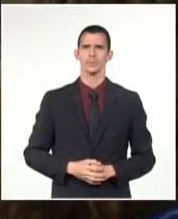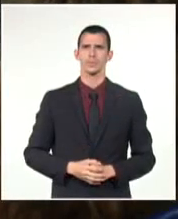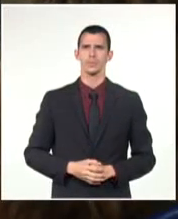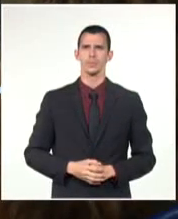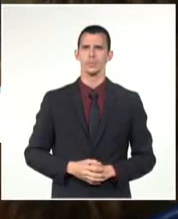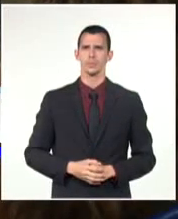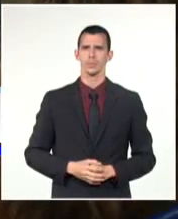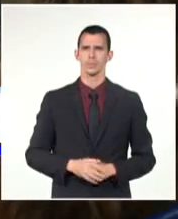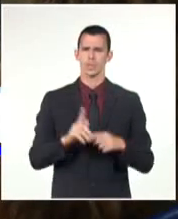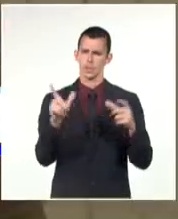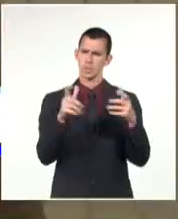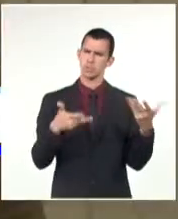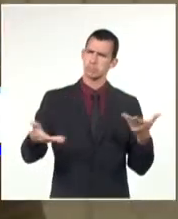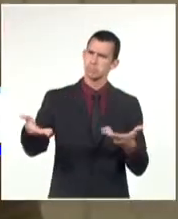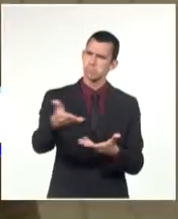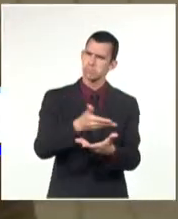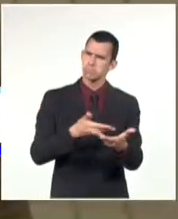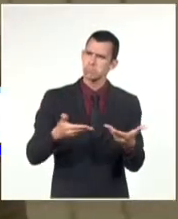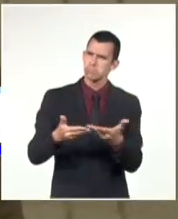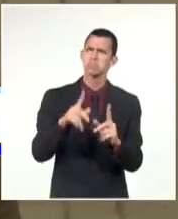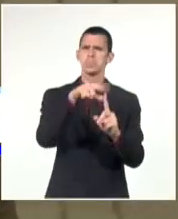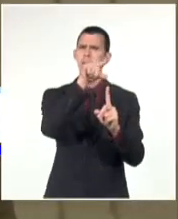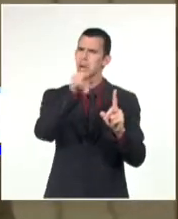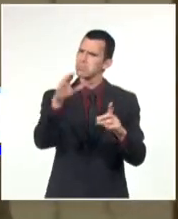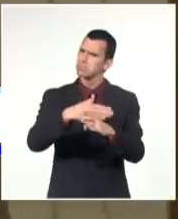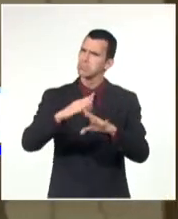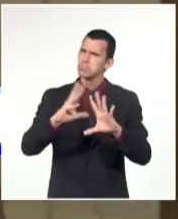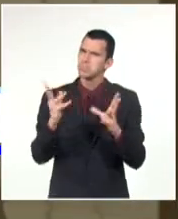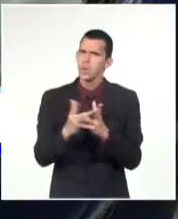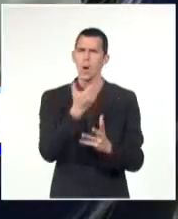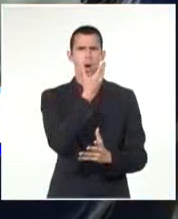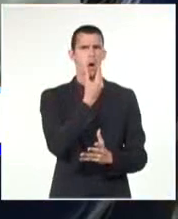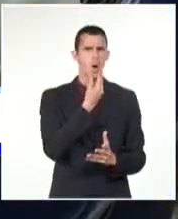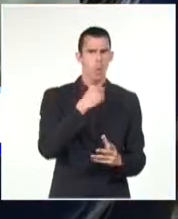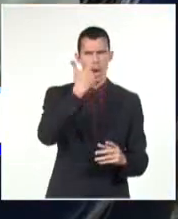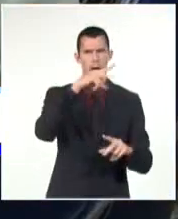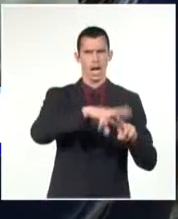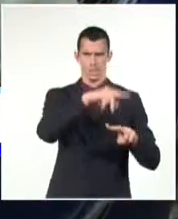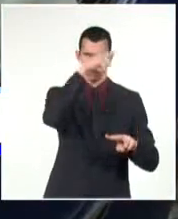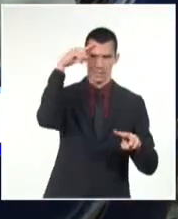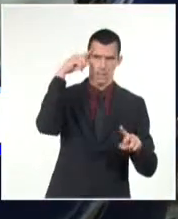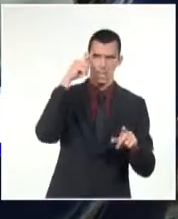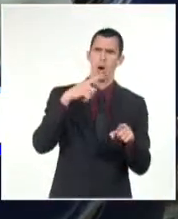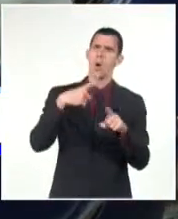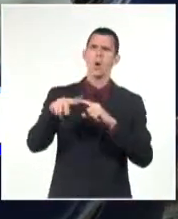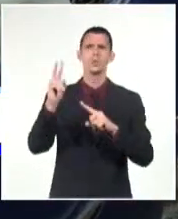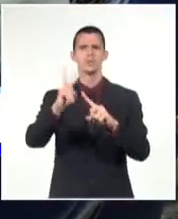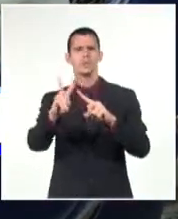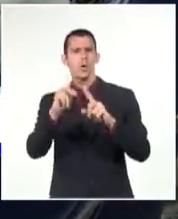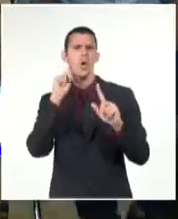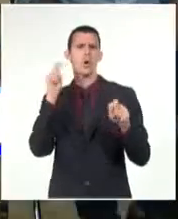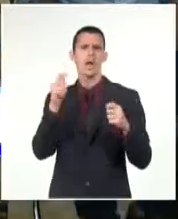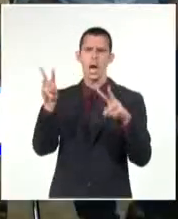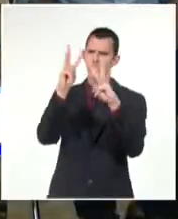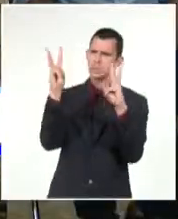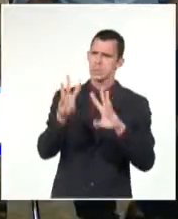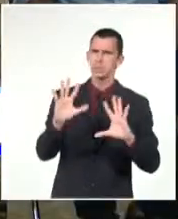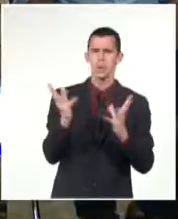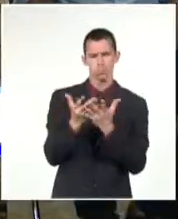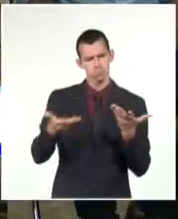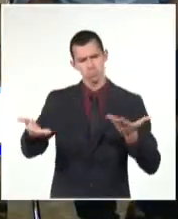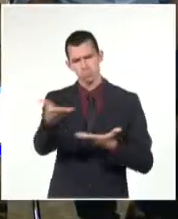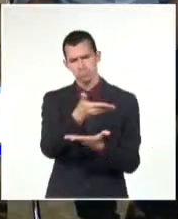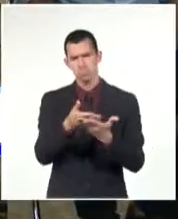Varios temas guiaron la agenda del encuentro que procura el intercambio de los jóvenes artistas con decisores de los principales medios de comunicación